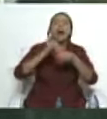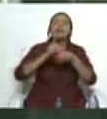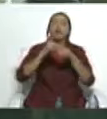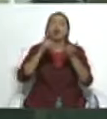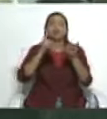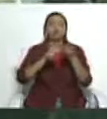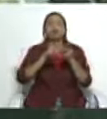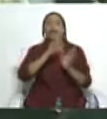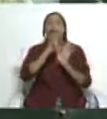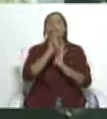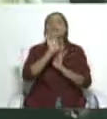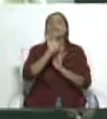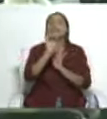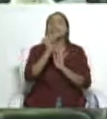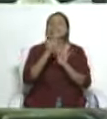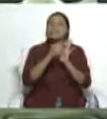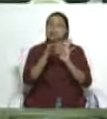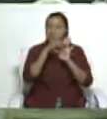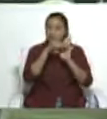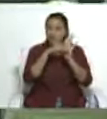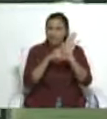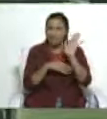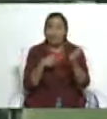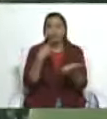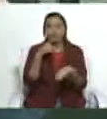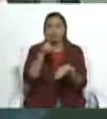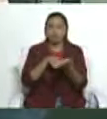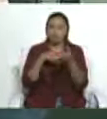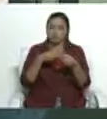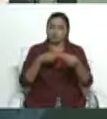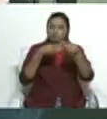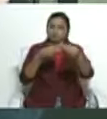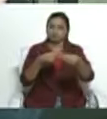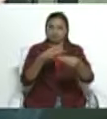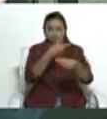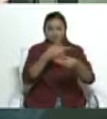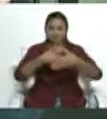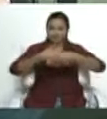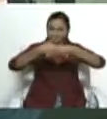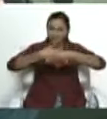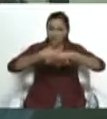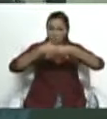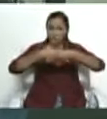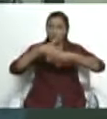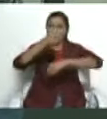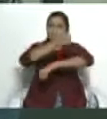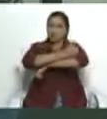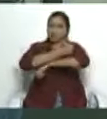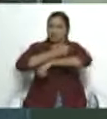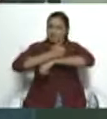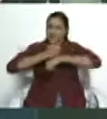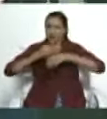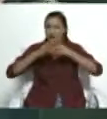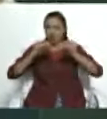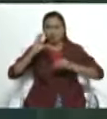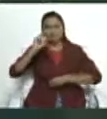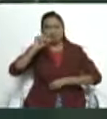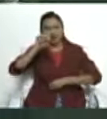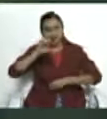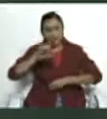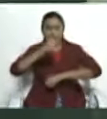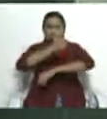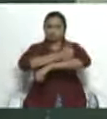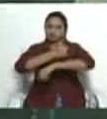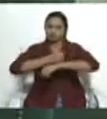electoral para postularse a estas elecciones presidenciales 2024. En este momento saluda al presidente del Poder Electoral, doctor